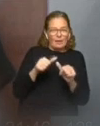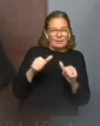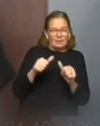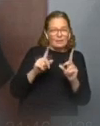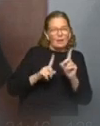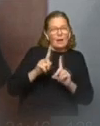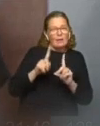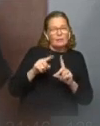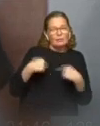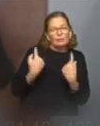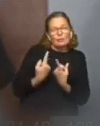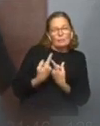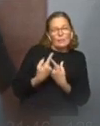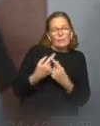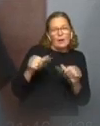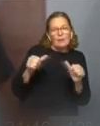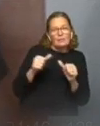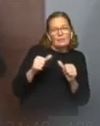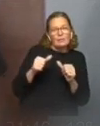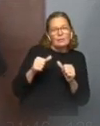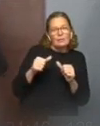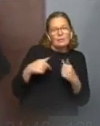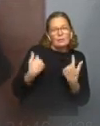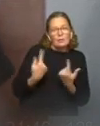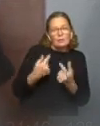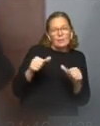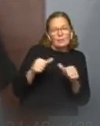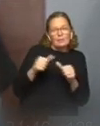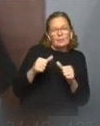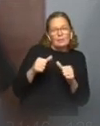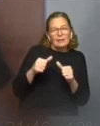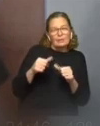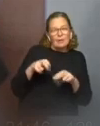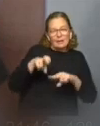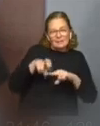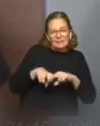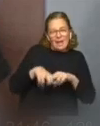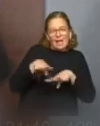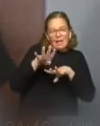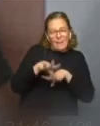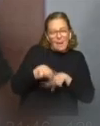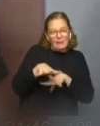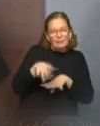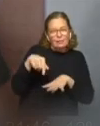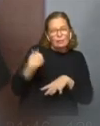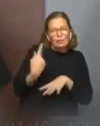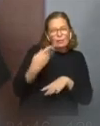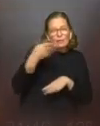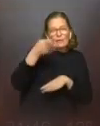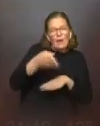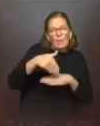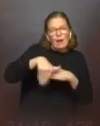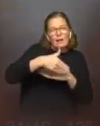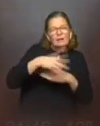algo. Nosotros somos los que estamos reivindicando algo. Nosotros somos los que estamos haciendo las sentadas, haciendo las marchas. Nosotros somos los que salimos a la calle